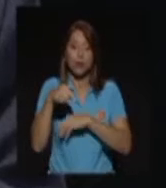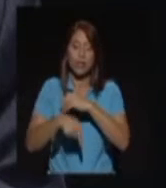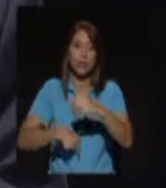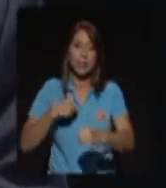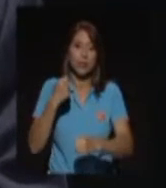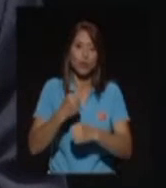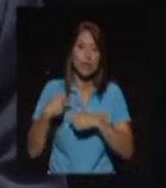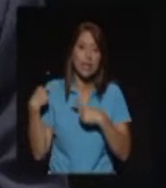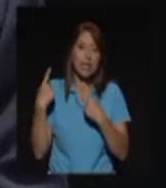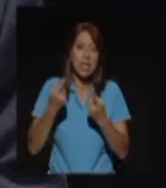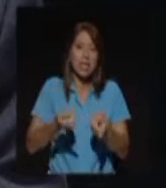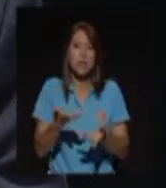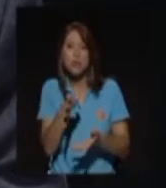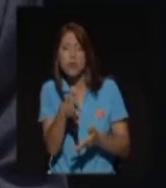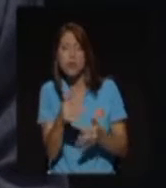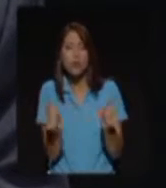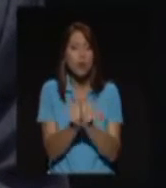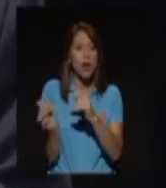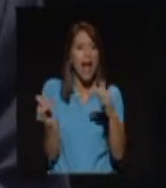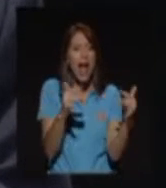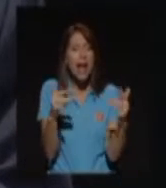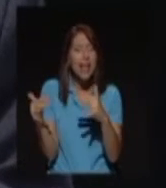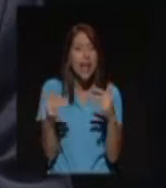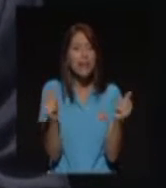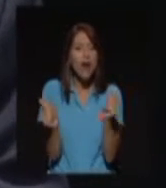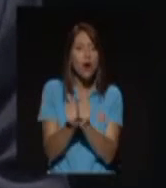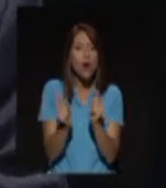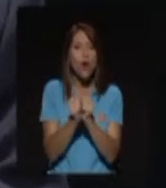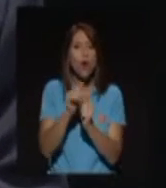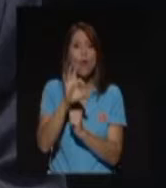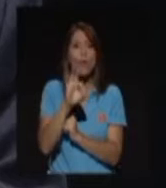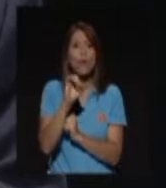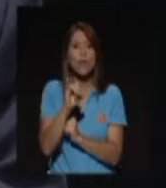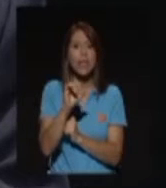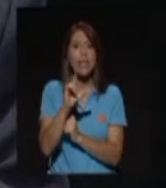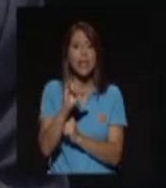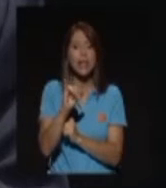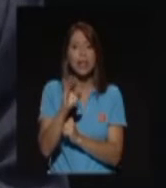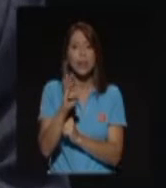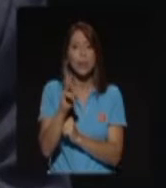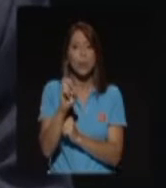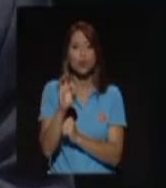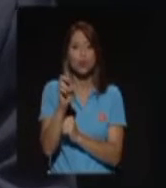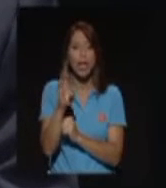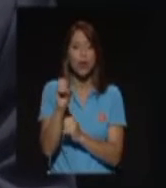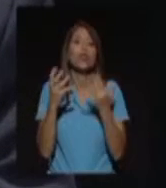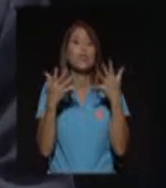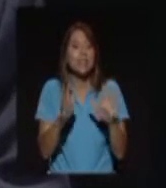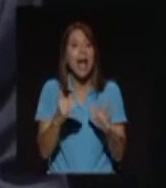ya por la guerra con los filibusteros ya había una economía cafetalera cuando encontramos el producto, el café,